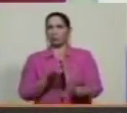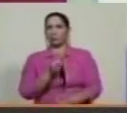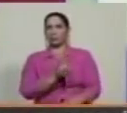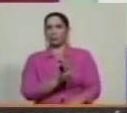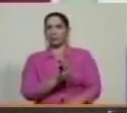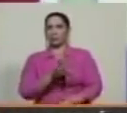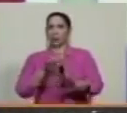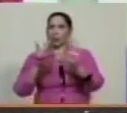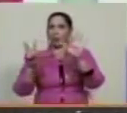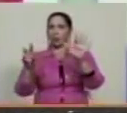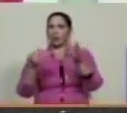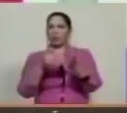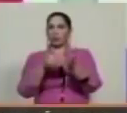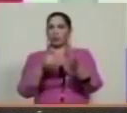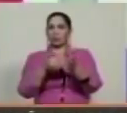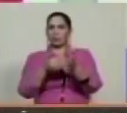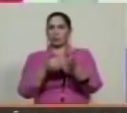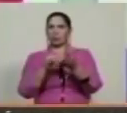47 mil.